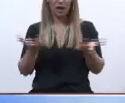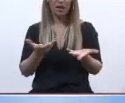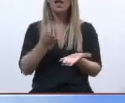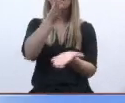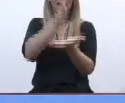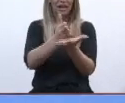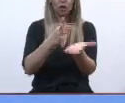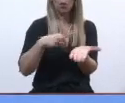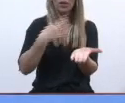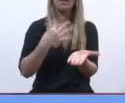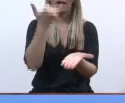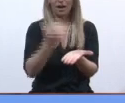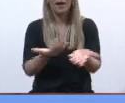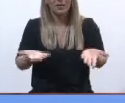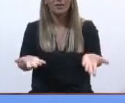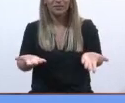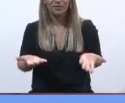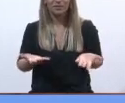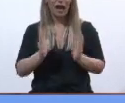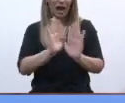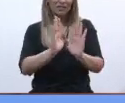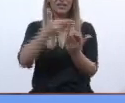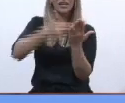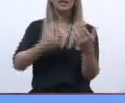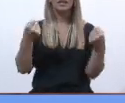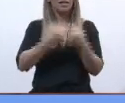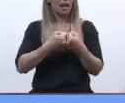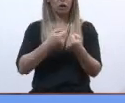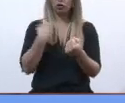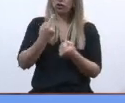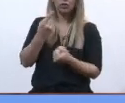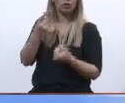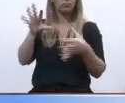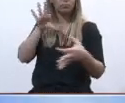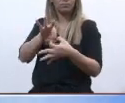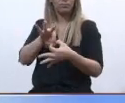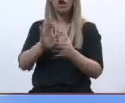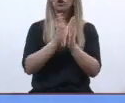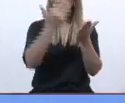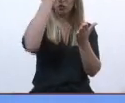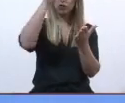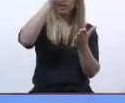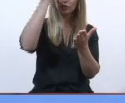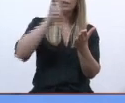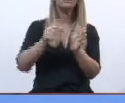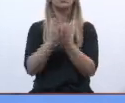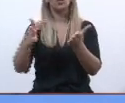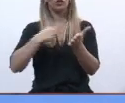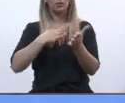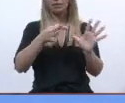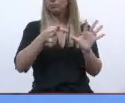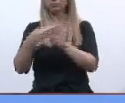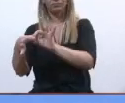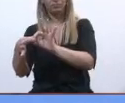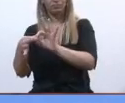vida. Y así lo establecen los tratados a los que hemos adherido, nuestra Constitución Nacional y el Código Civil. Pero